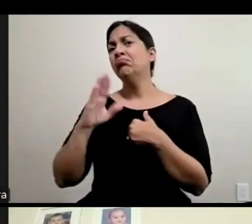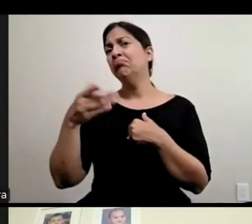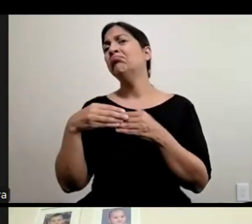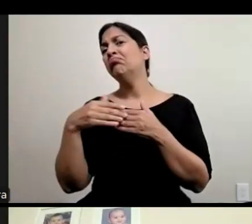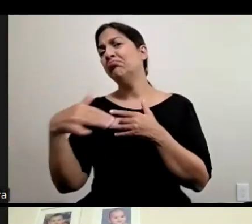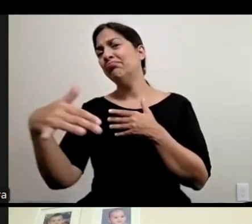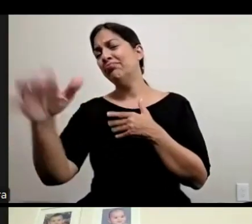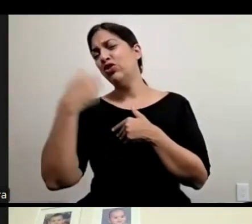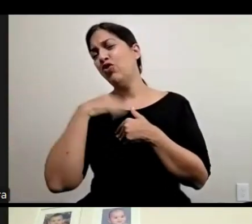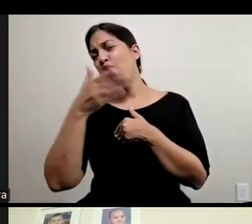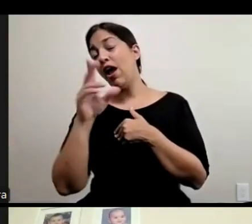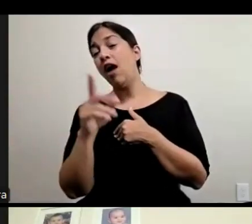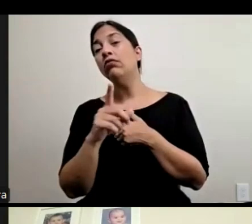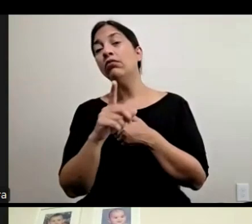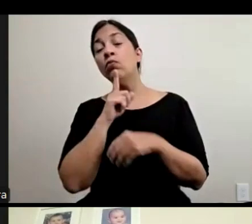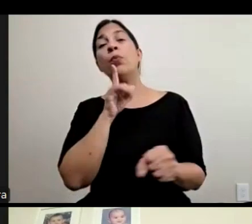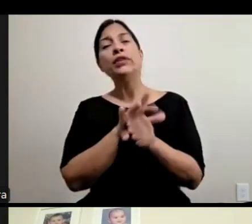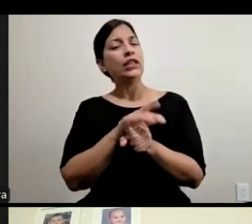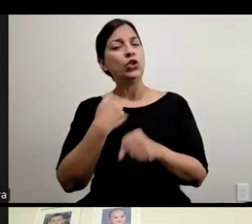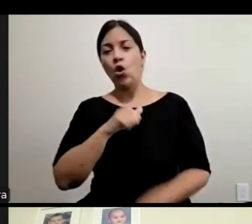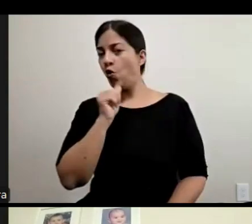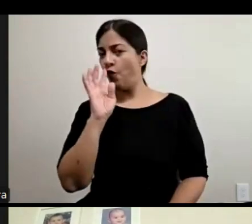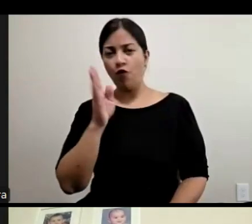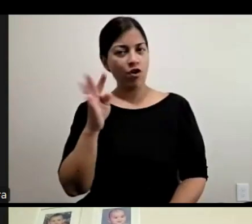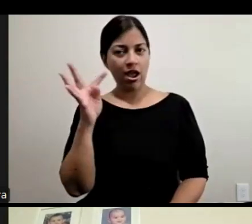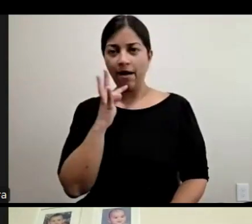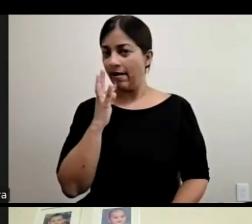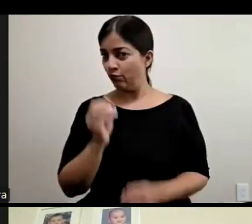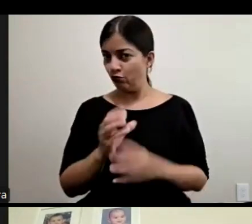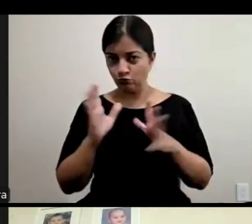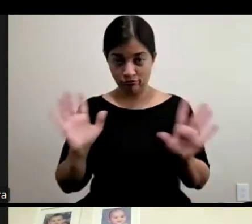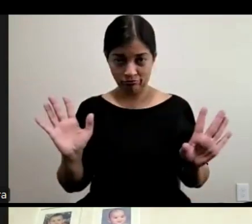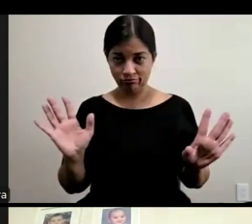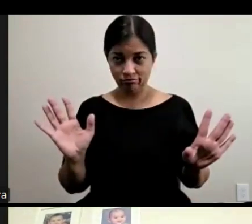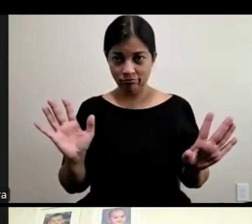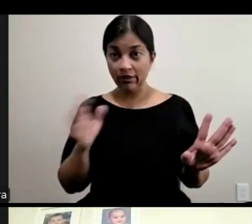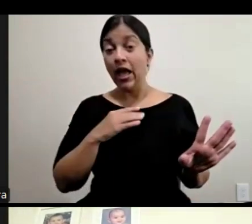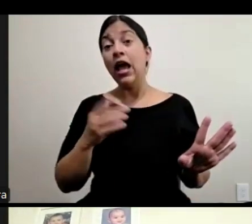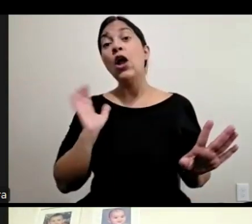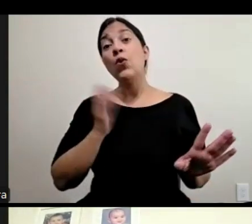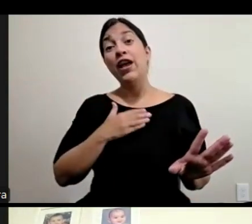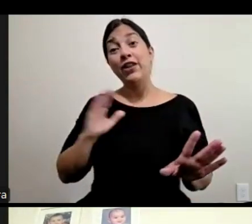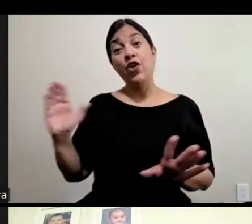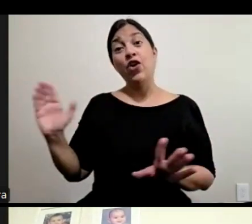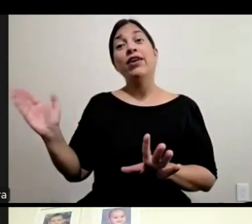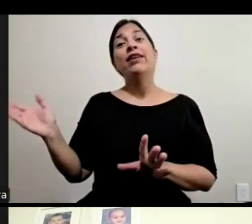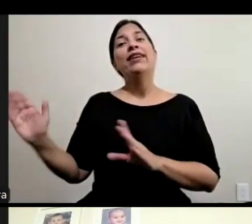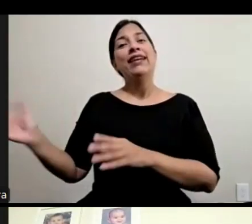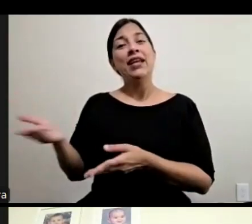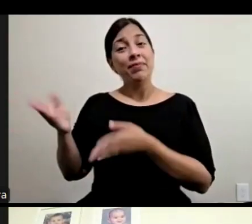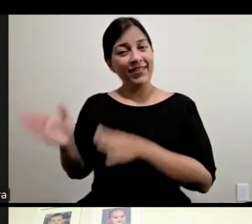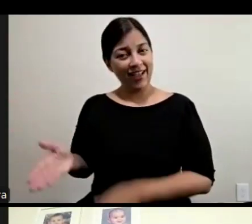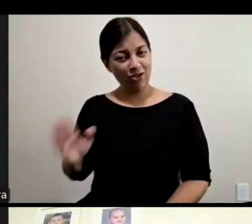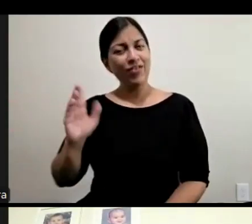un compromiso de no hablar mucho. Porque yo creo que nuestro invitado va a necesitar toda nuestra ayuda y colaboración posible para